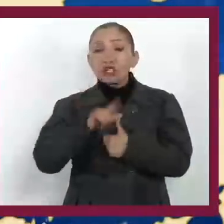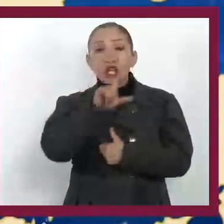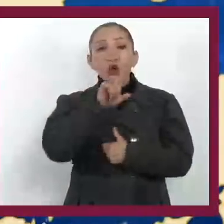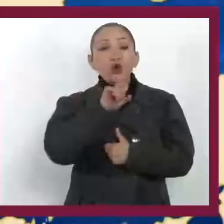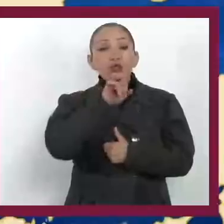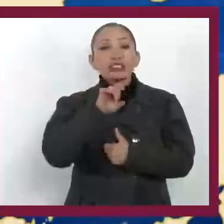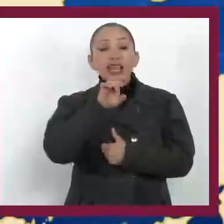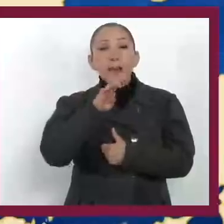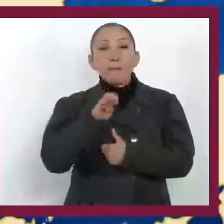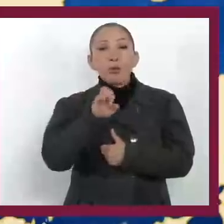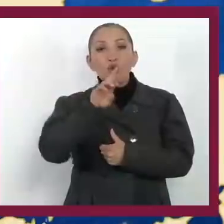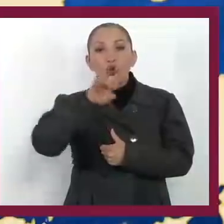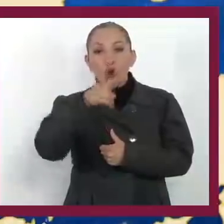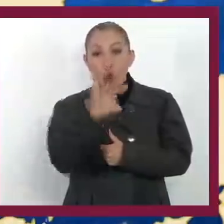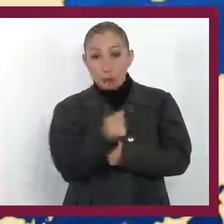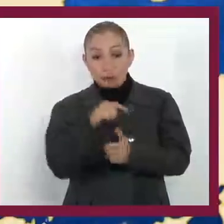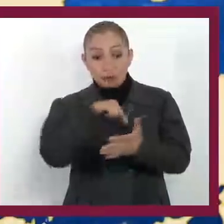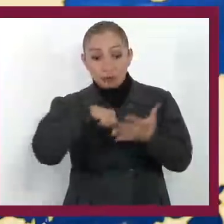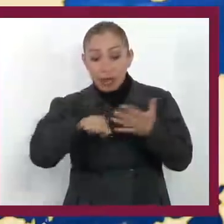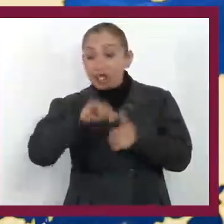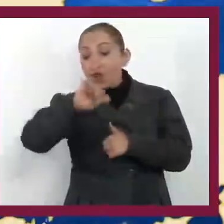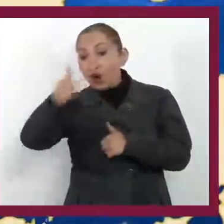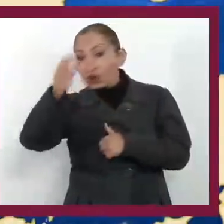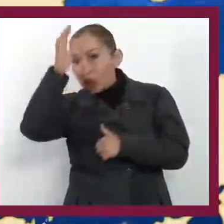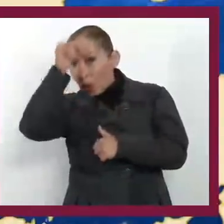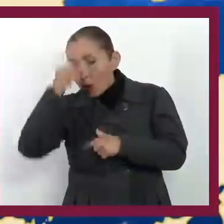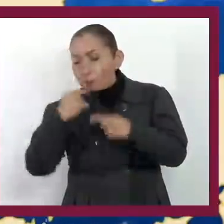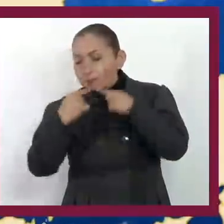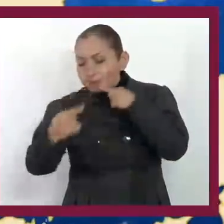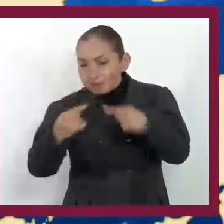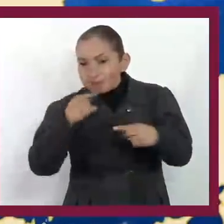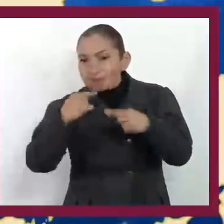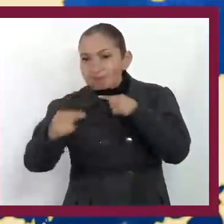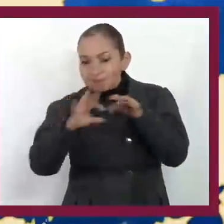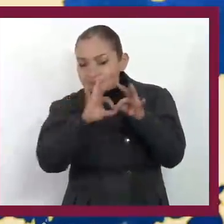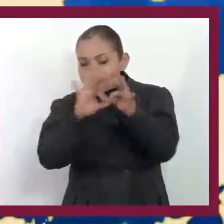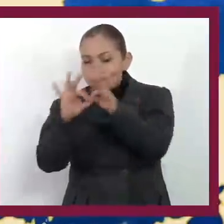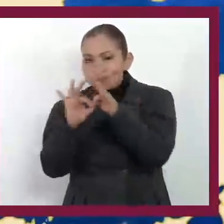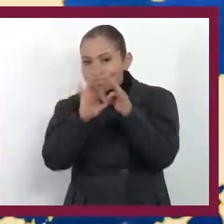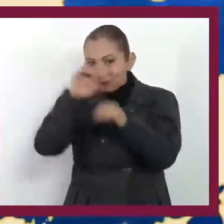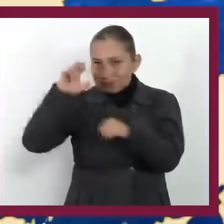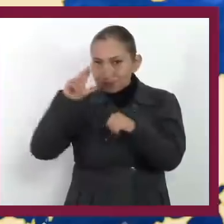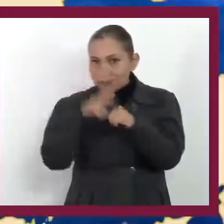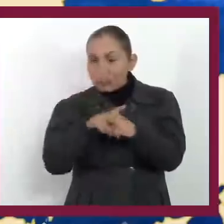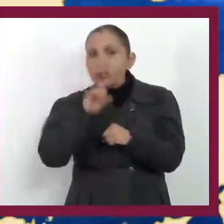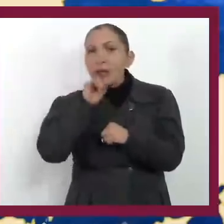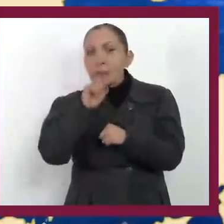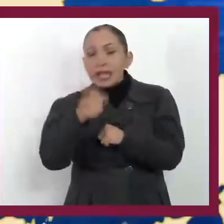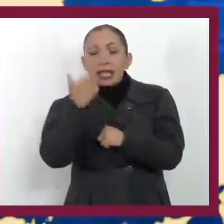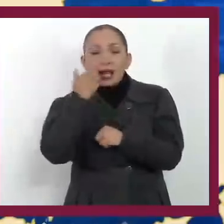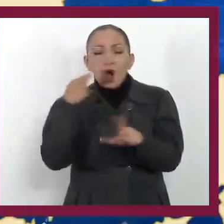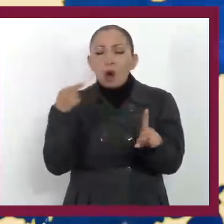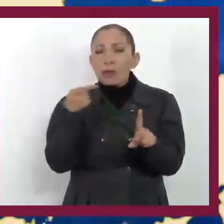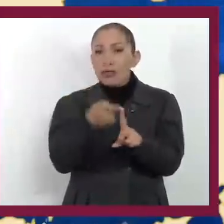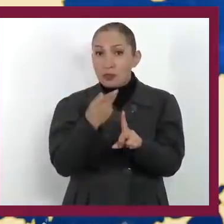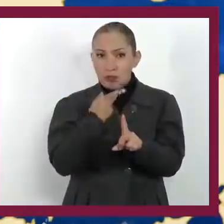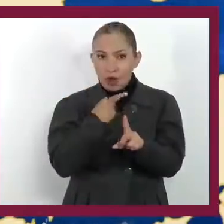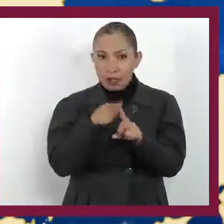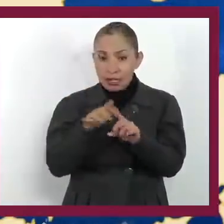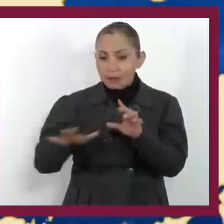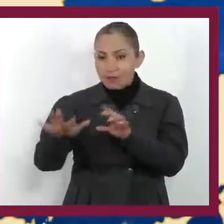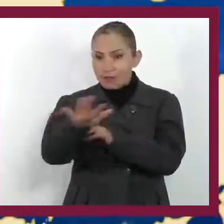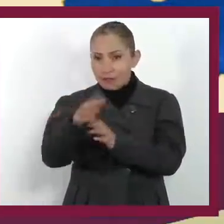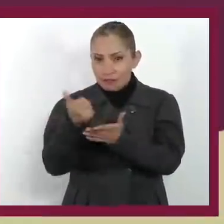Luxemburgo. Este y los sucesivos tratados que condujeron a la unidad de Europa también perseguían objetivos políticos